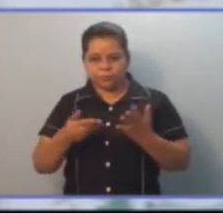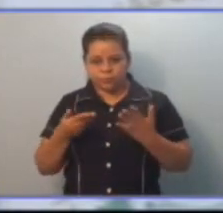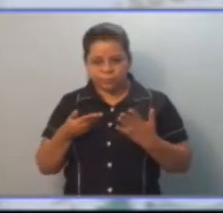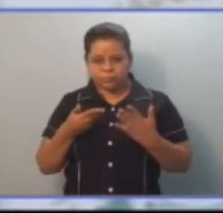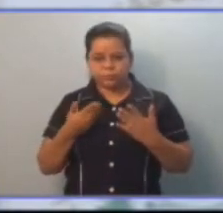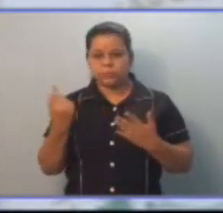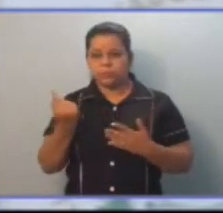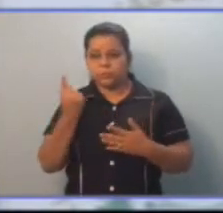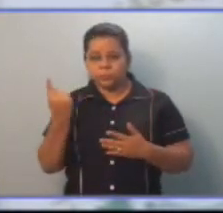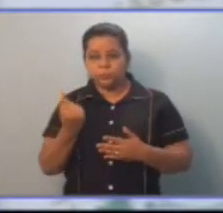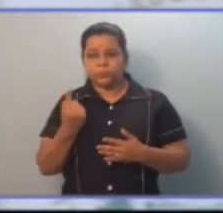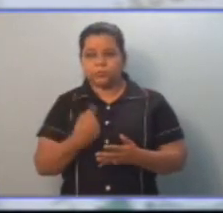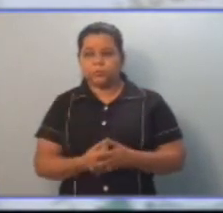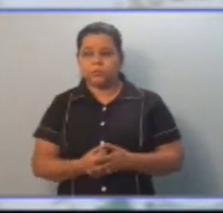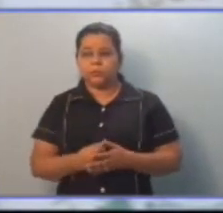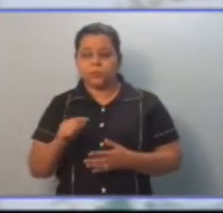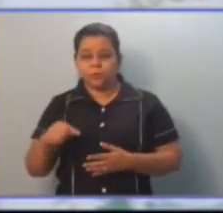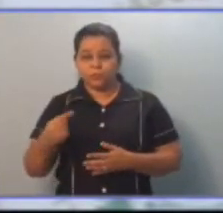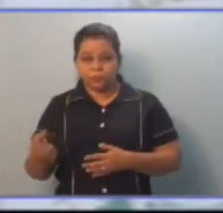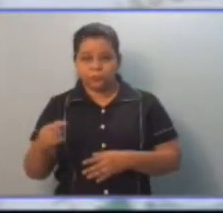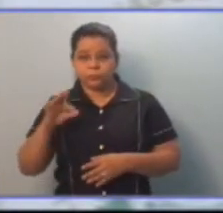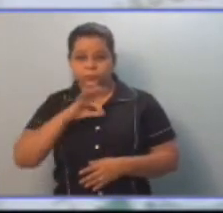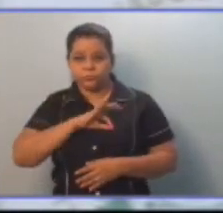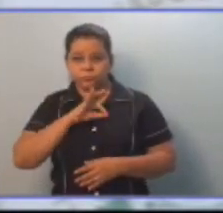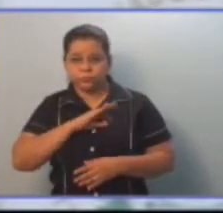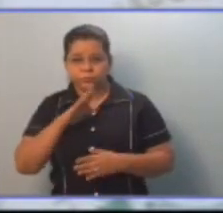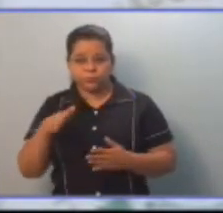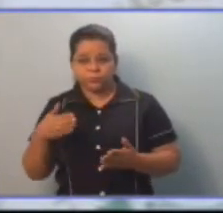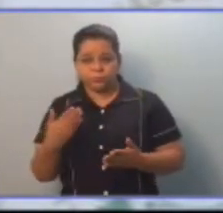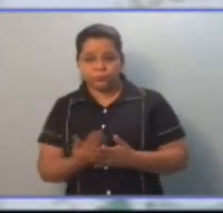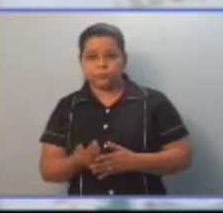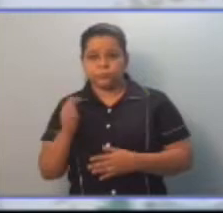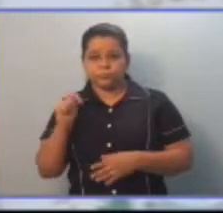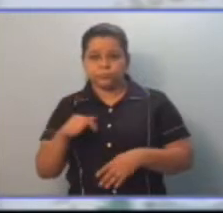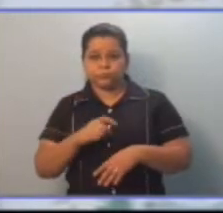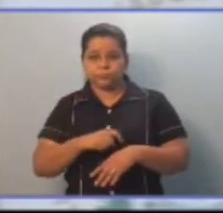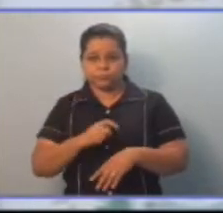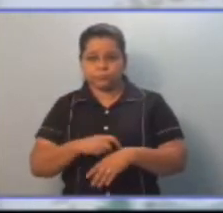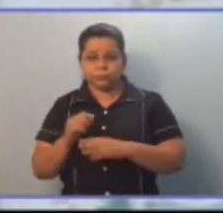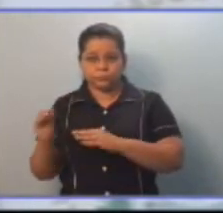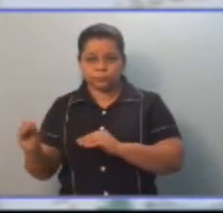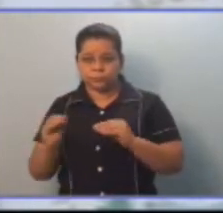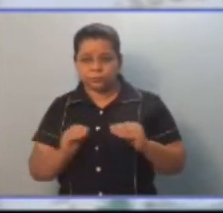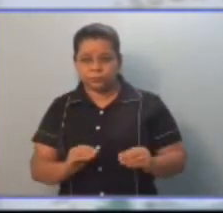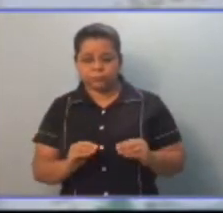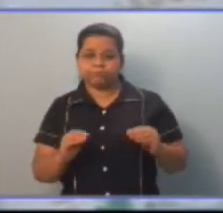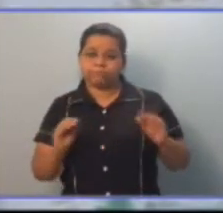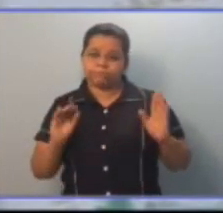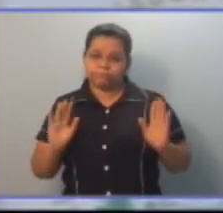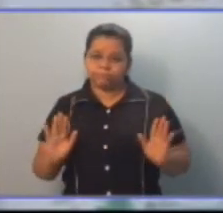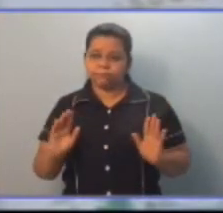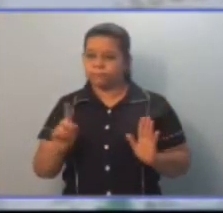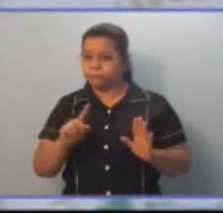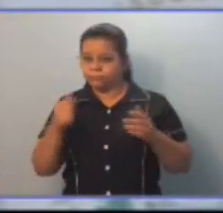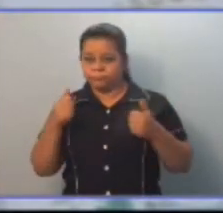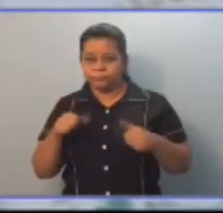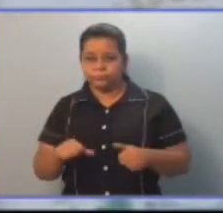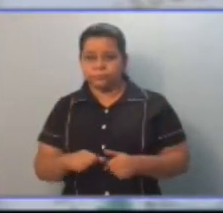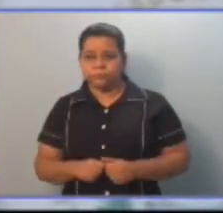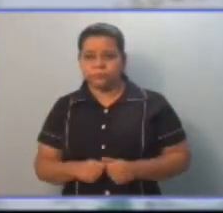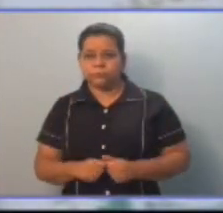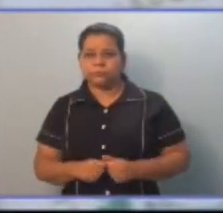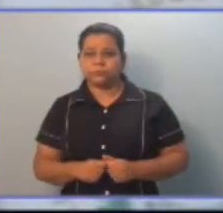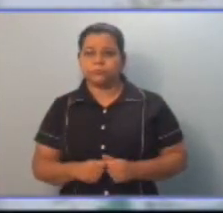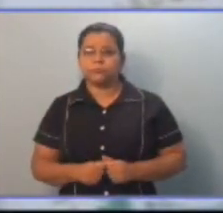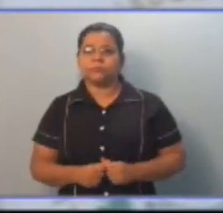es favorable, solo cuando es favorable se aplica retroactivamente, y en ese caso se aplicó retroactivamente, pero en lo desfavorable. Esa es